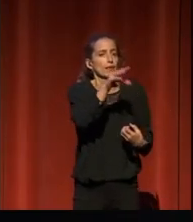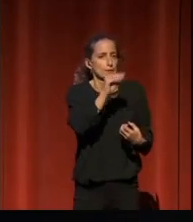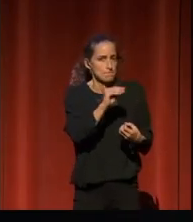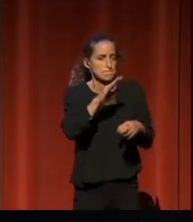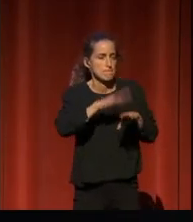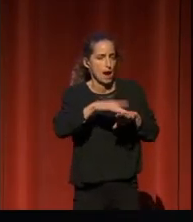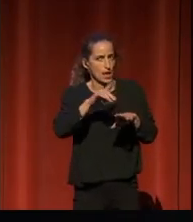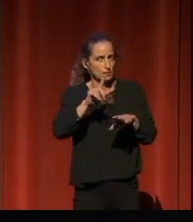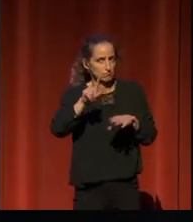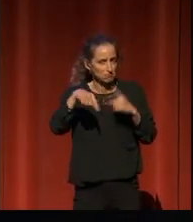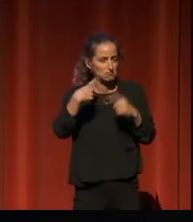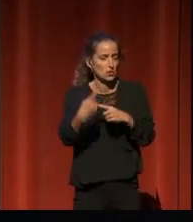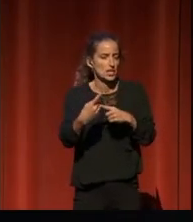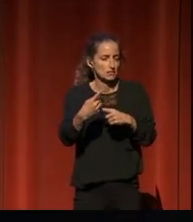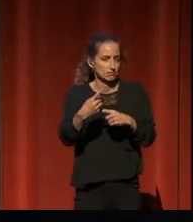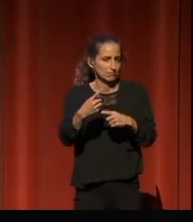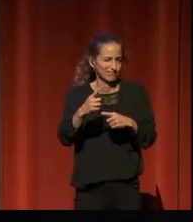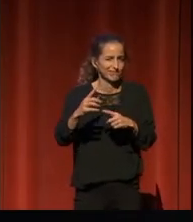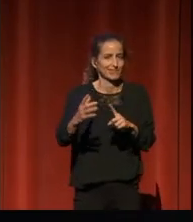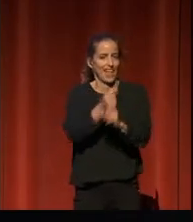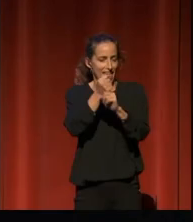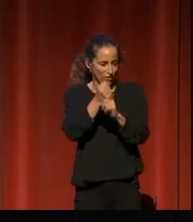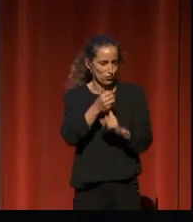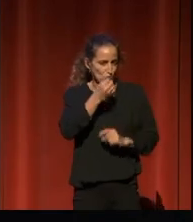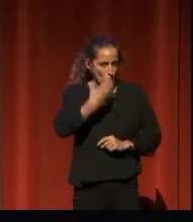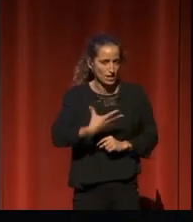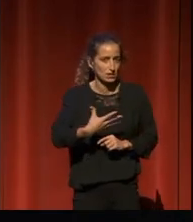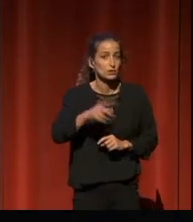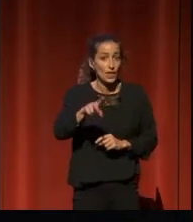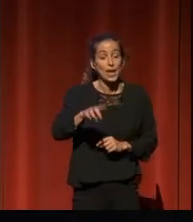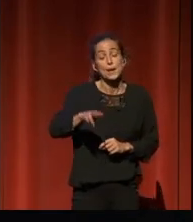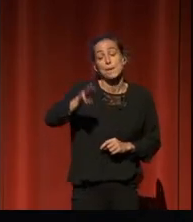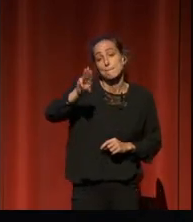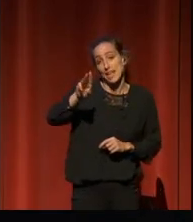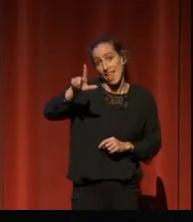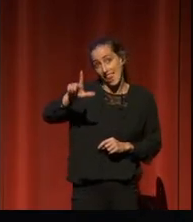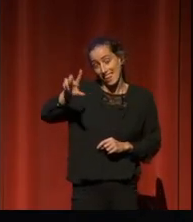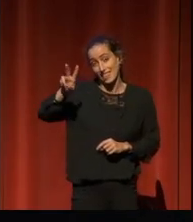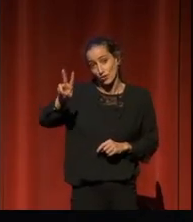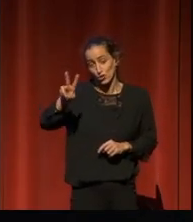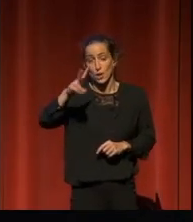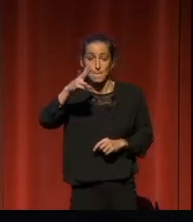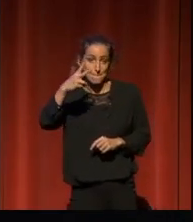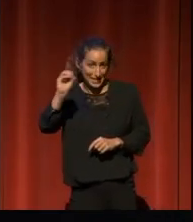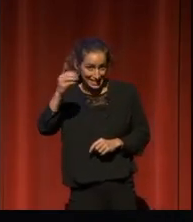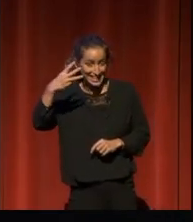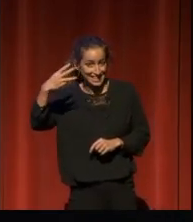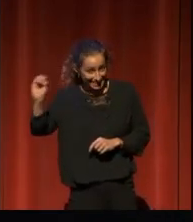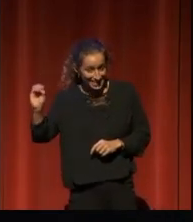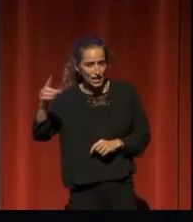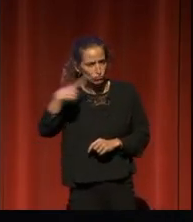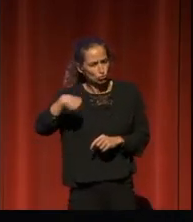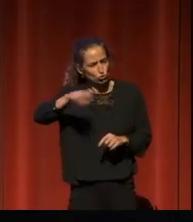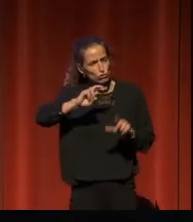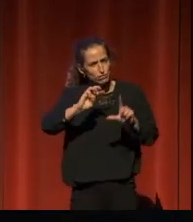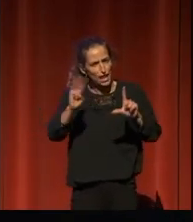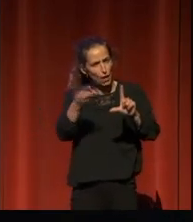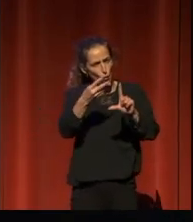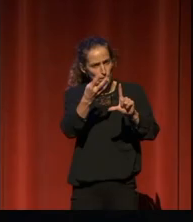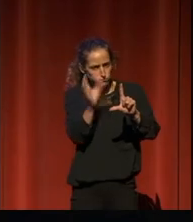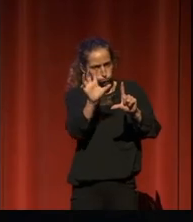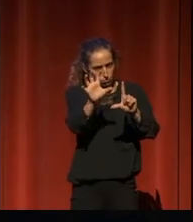pl 2 Si vemos que hay un buen informe de pl 20 30 lo colocamos en la página